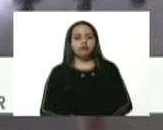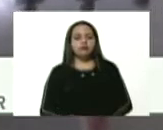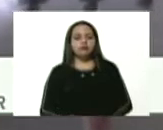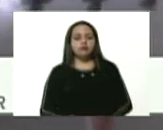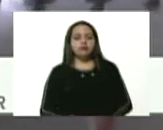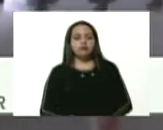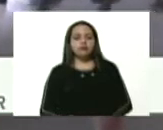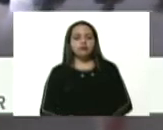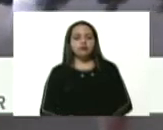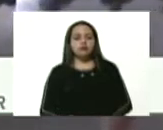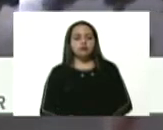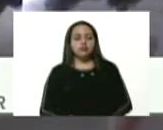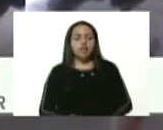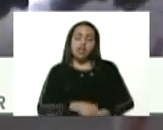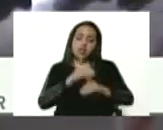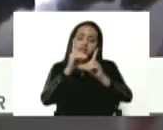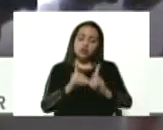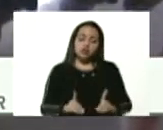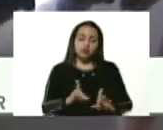Y que sea lo que el pueblo quiera.